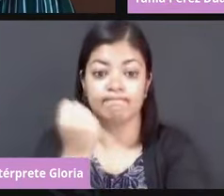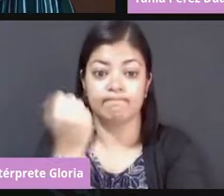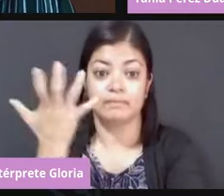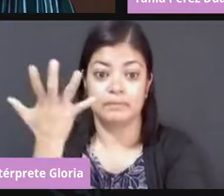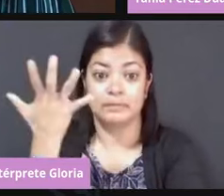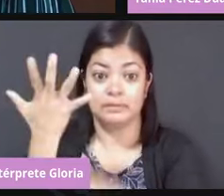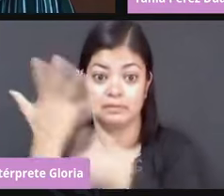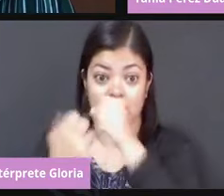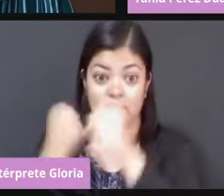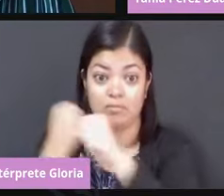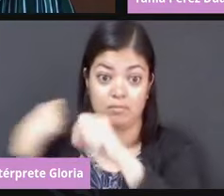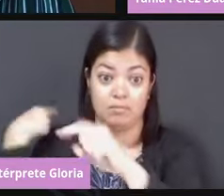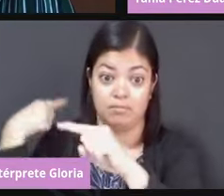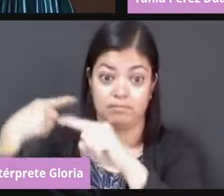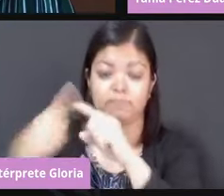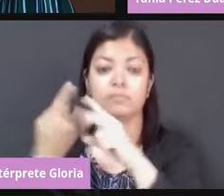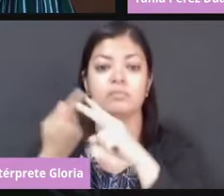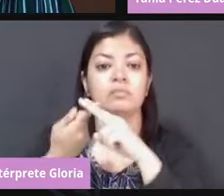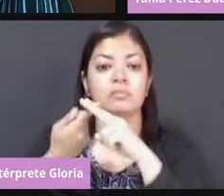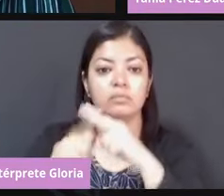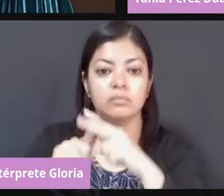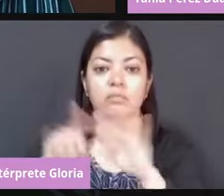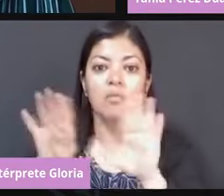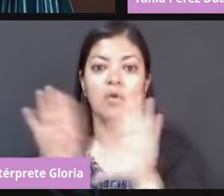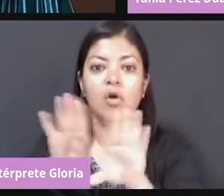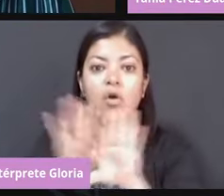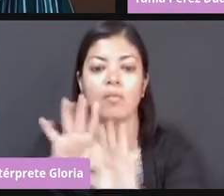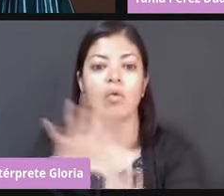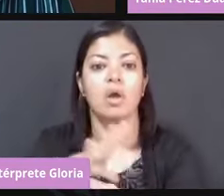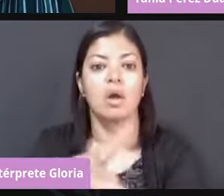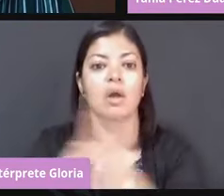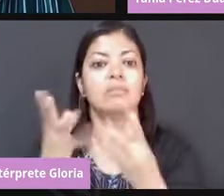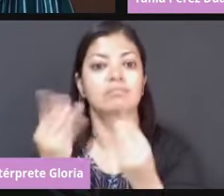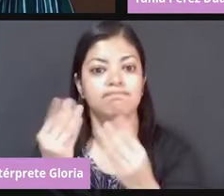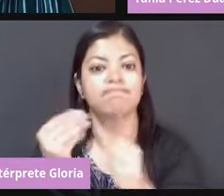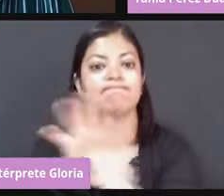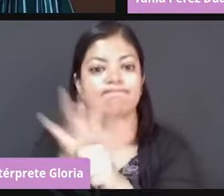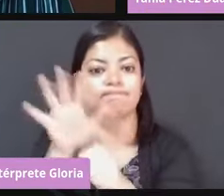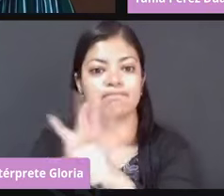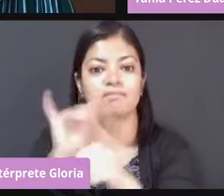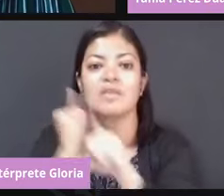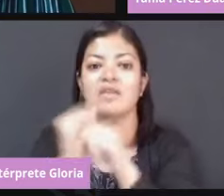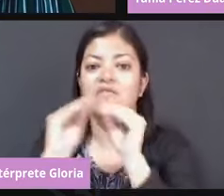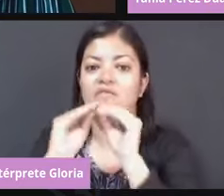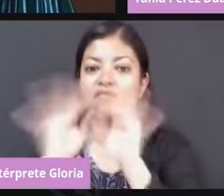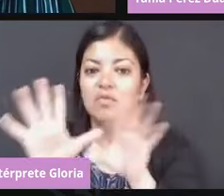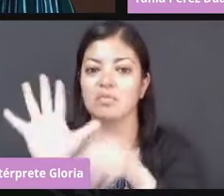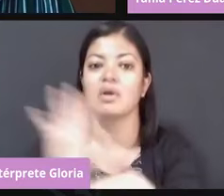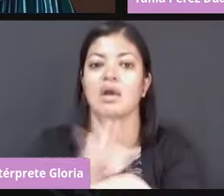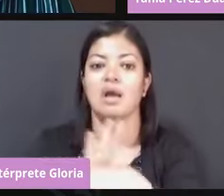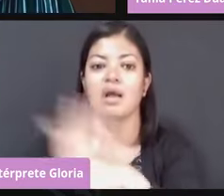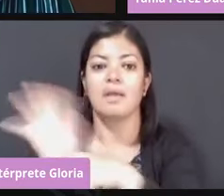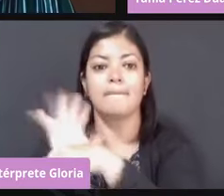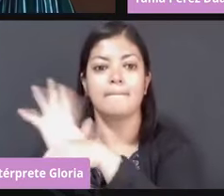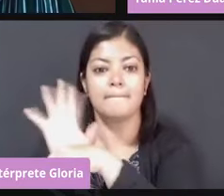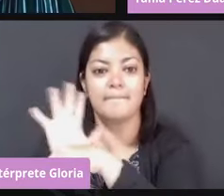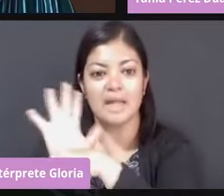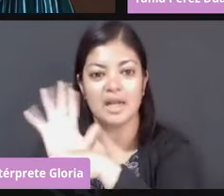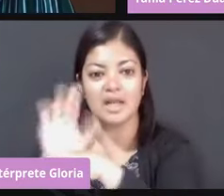para acá, como que ya empezamos a tener mayor información, ya hay mayores películas o series que tocan un